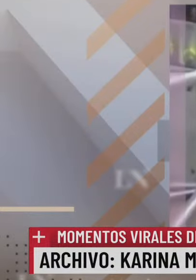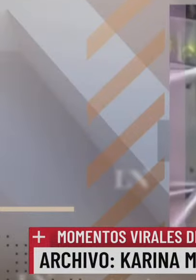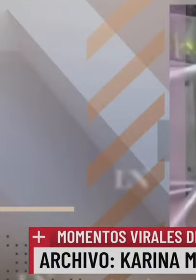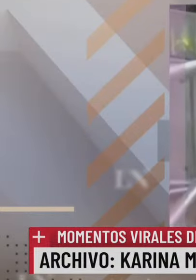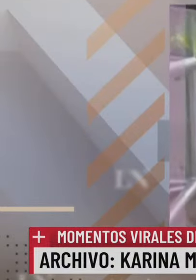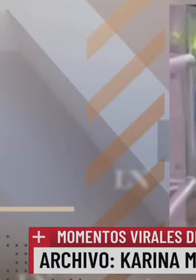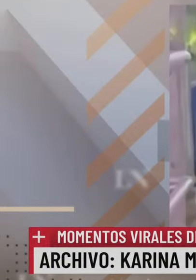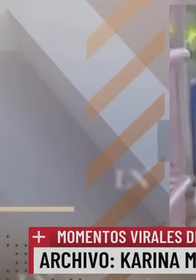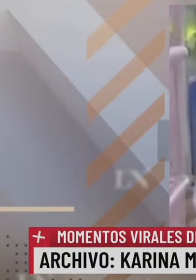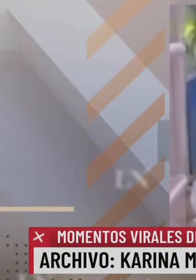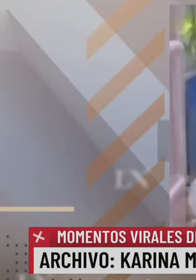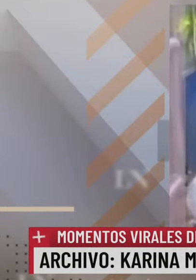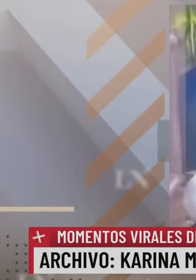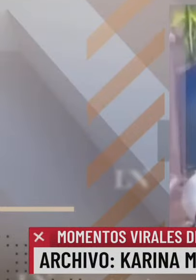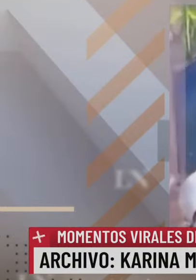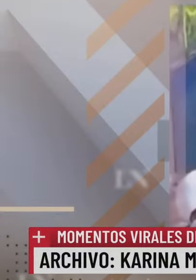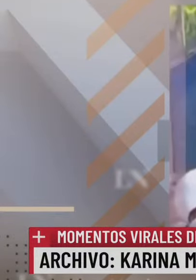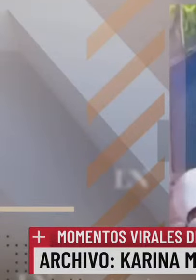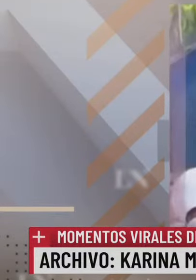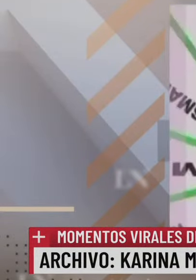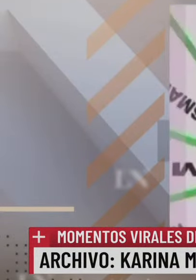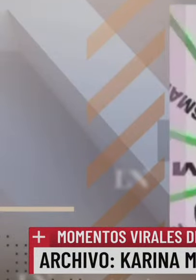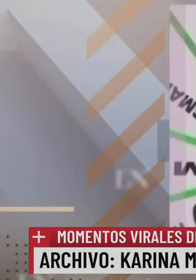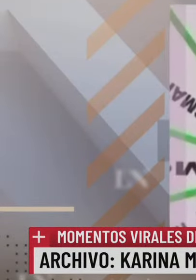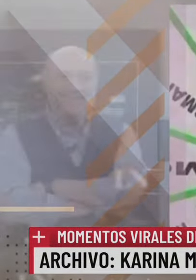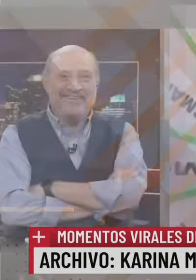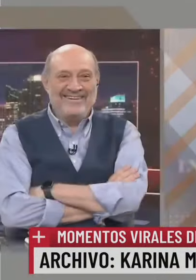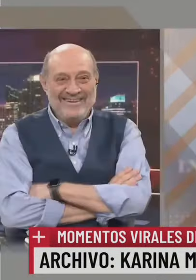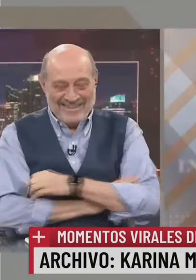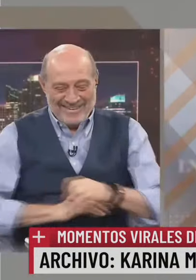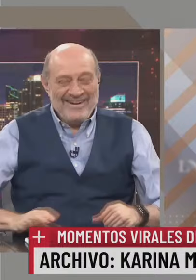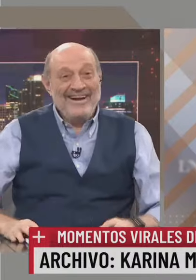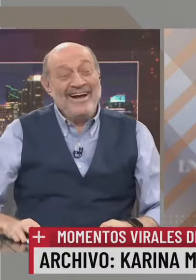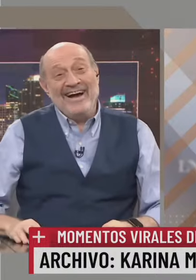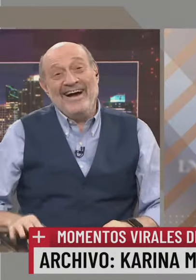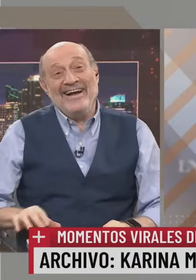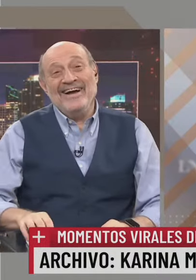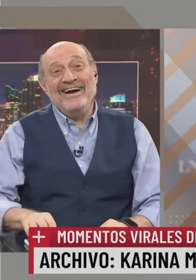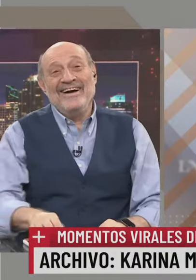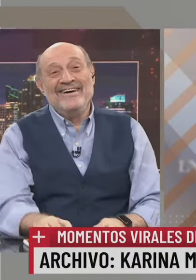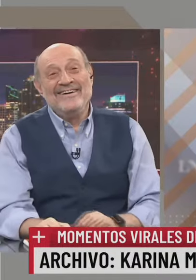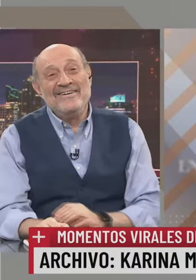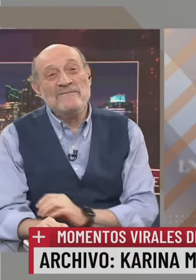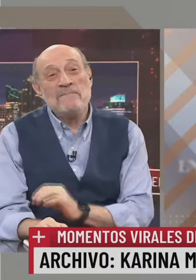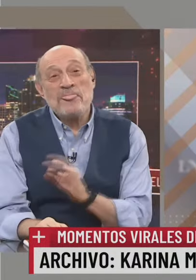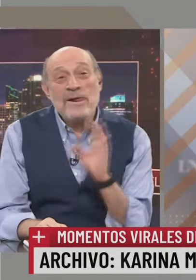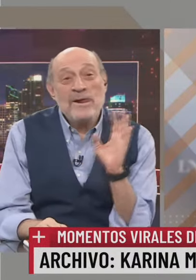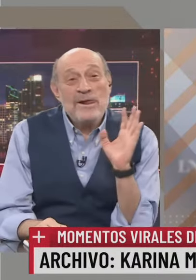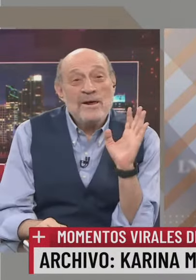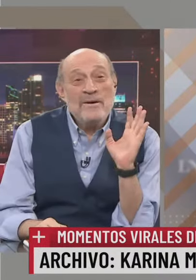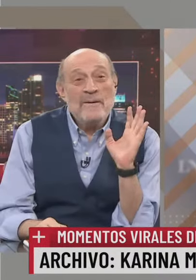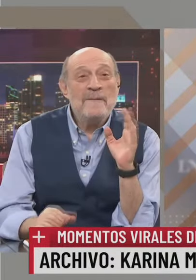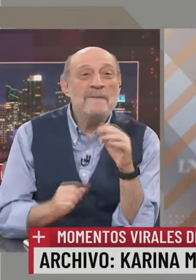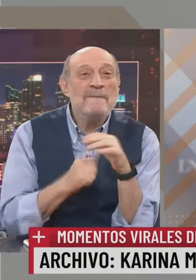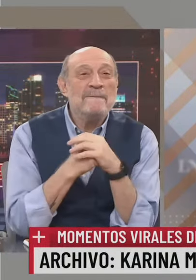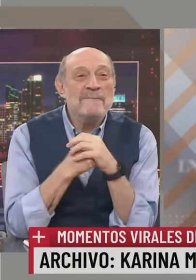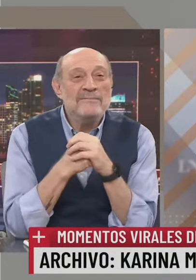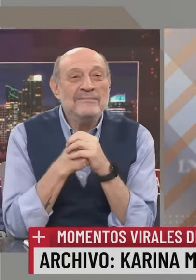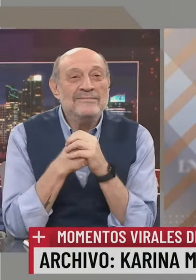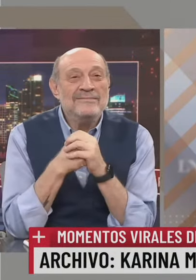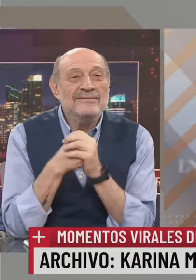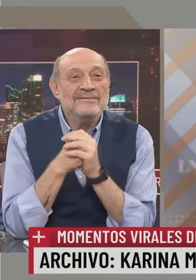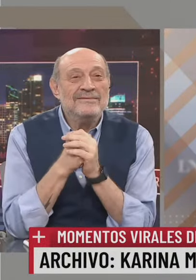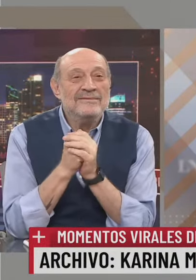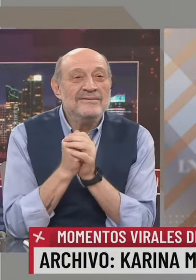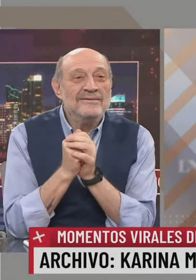¡9! ¡Ay, Aaron! Tiro 9. Antes y ahora tiró 4. No puedo. Qué obsesión con Guido. Quiero entrevistar